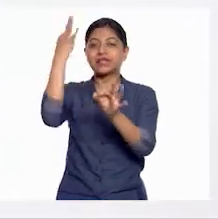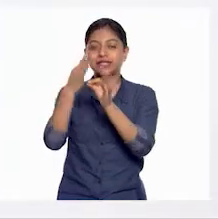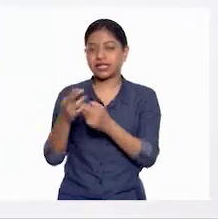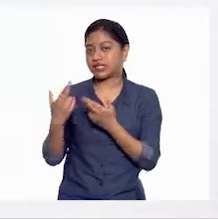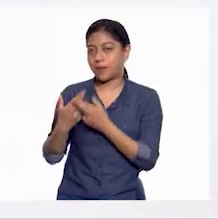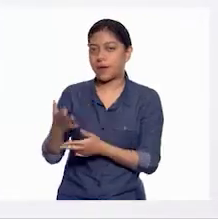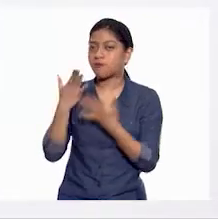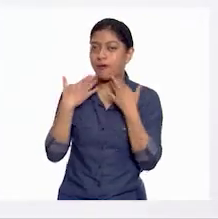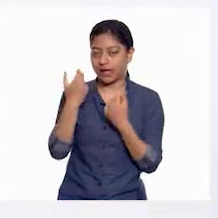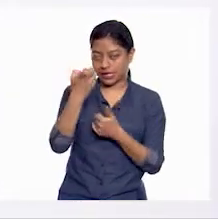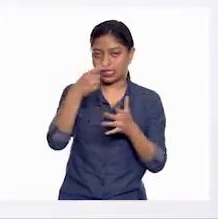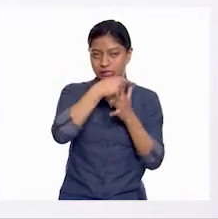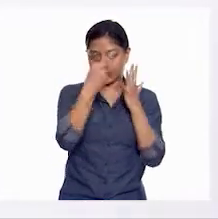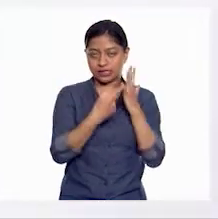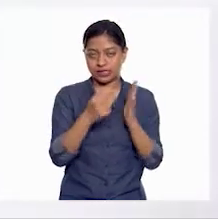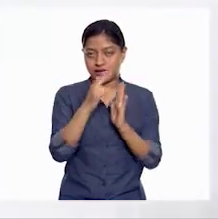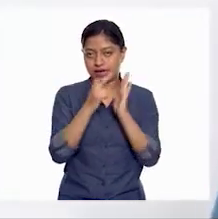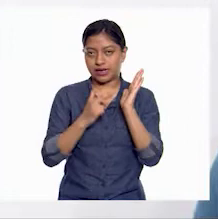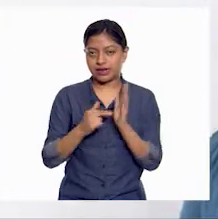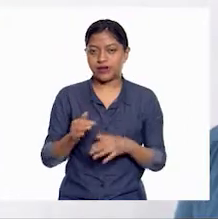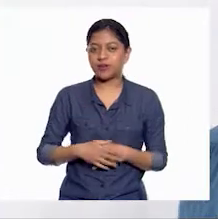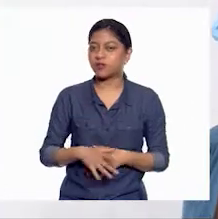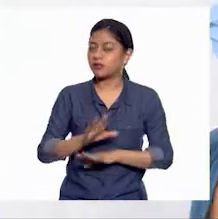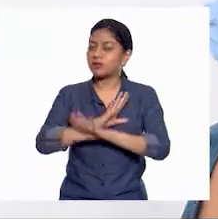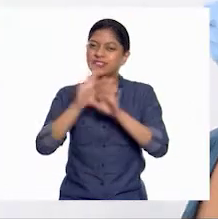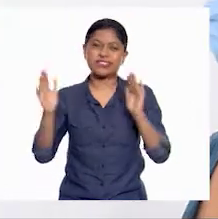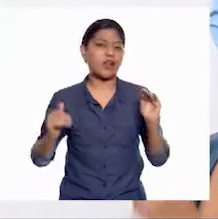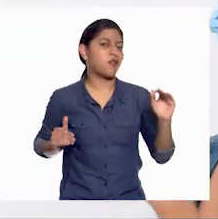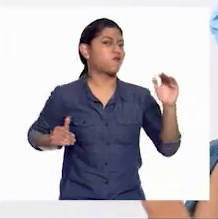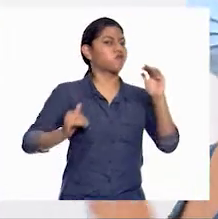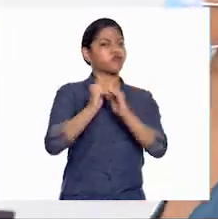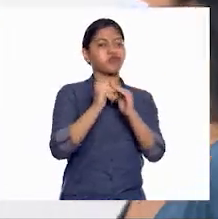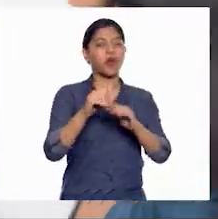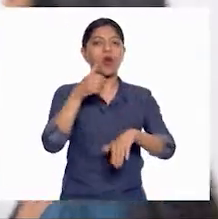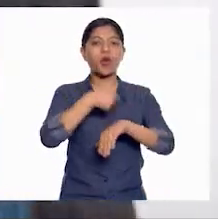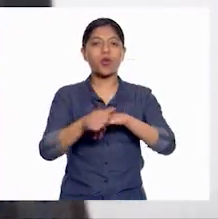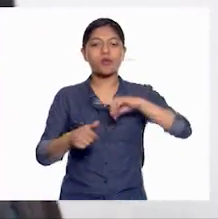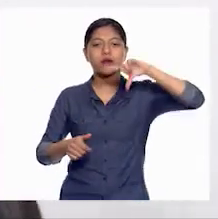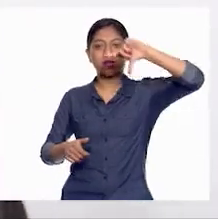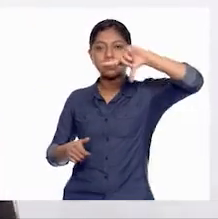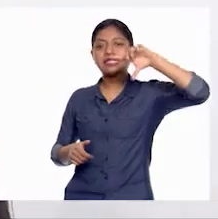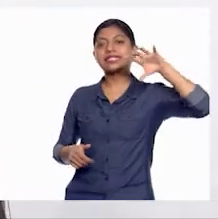Yo creo que mejor yo voy a dar el máximo. Voy a dar 60.